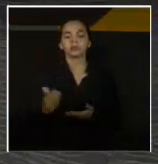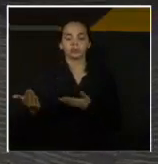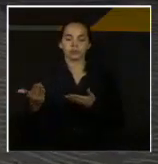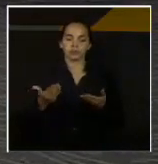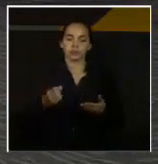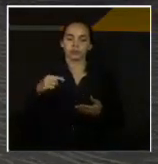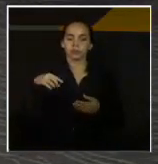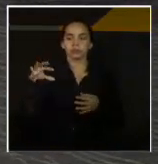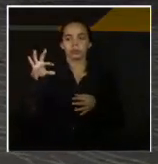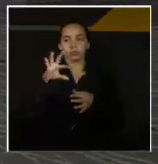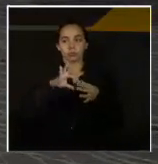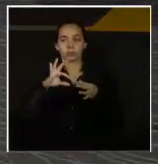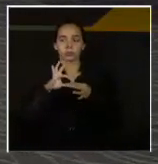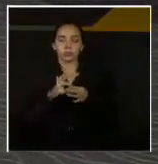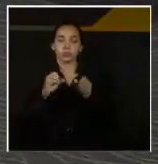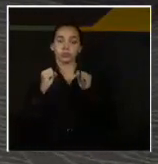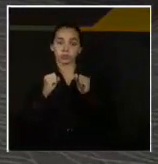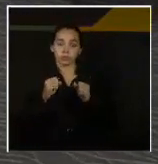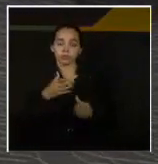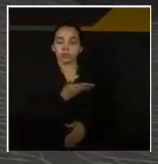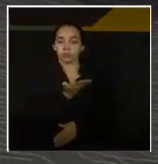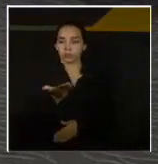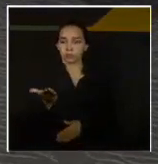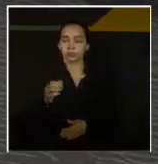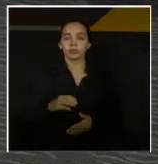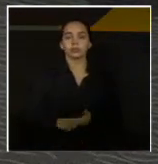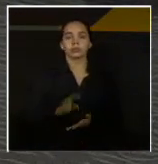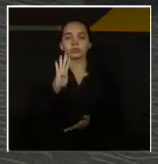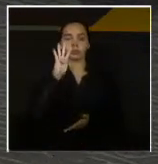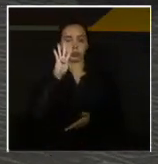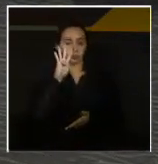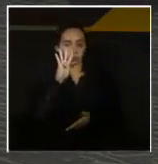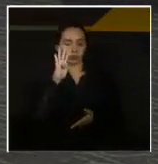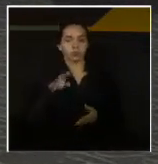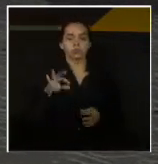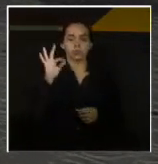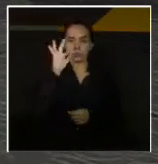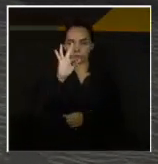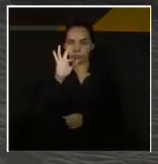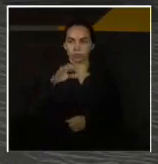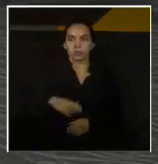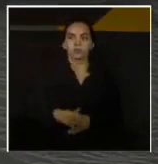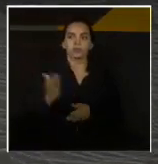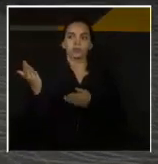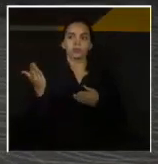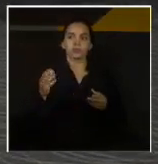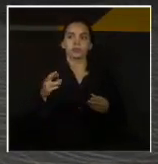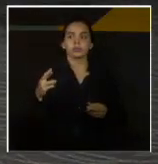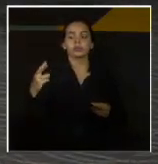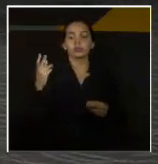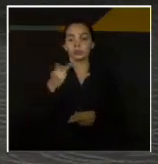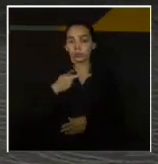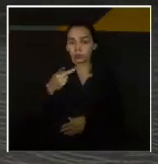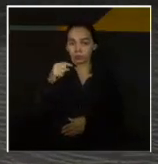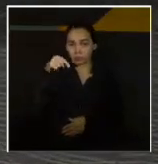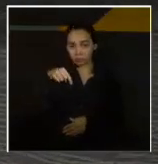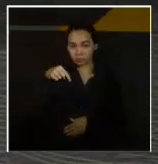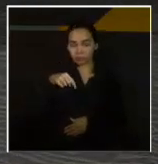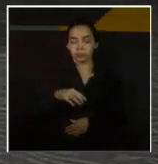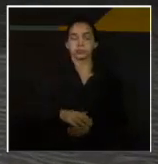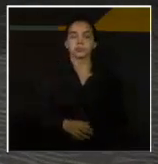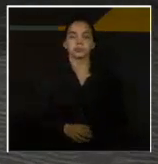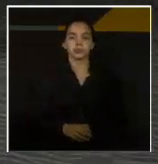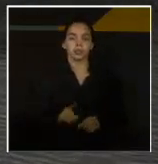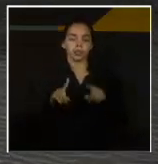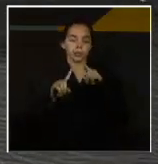de mi eje de seguridad pública, tengo 4 puntos que vienen en relación a la pregunta aquí formulada.